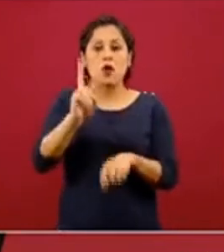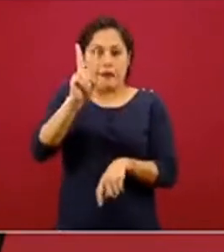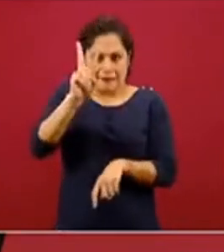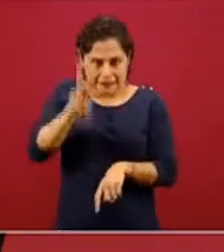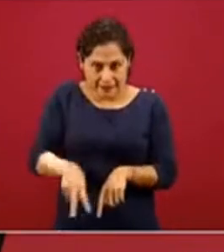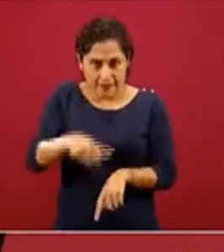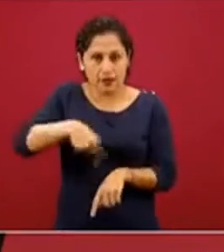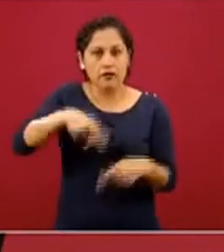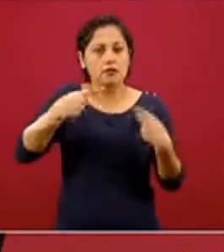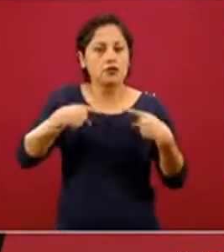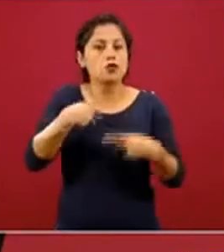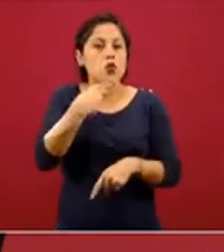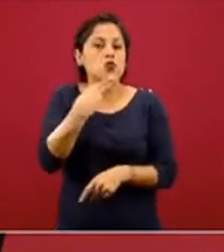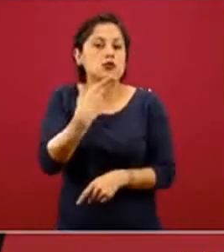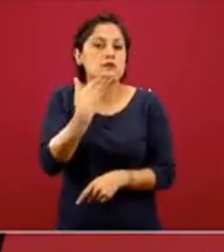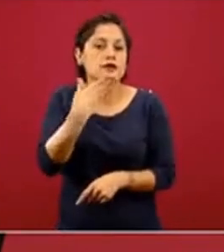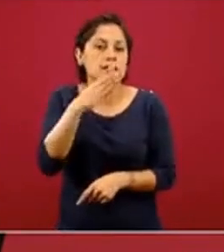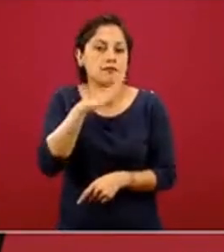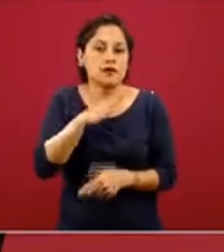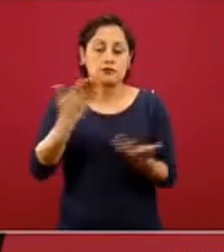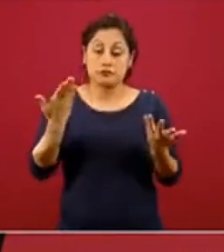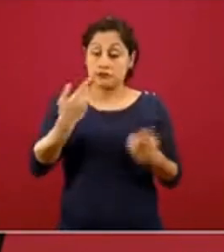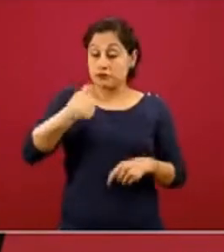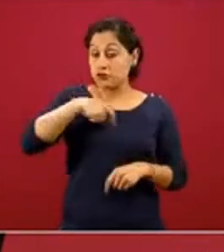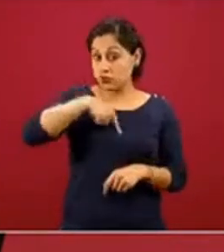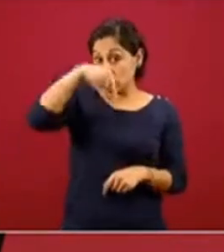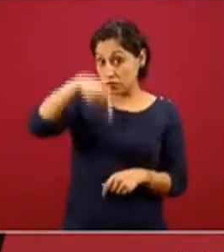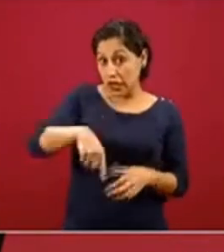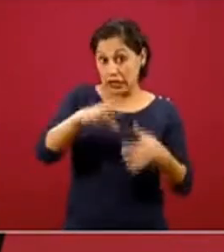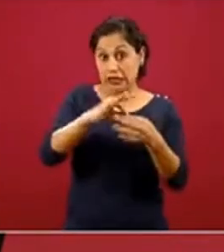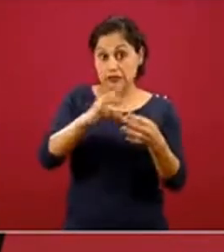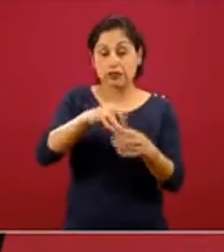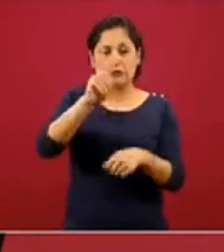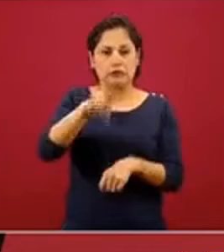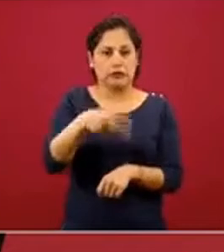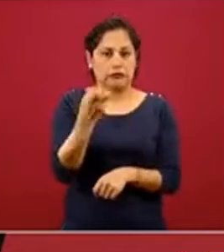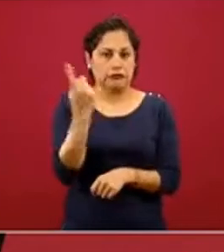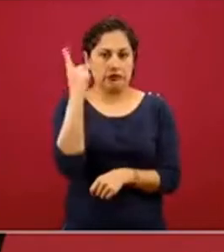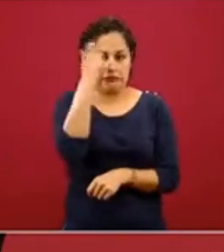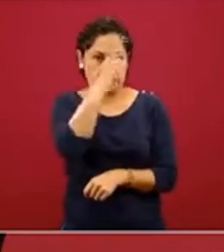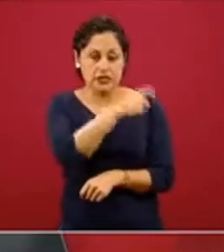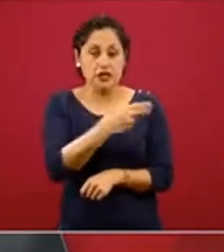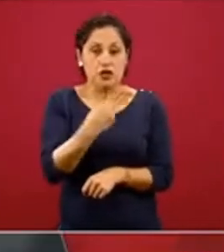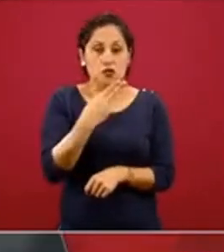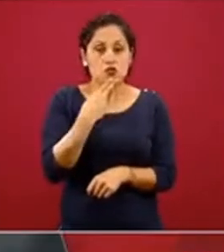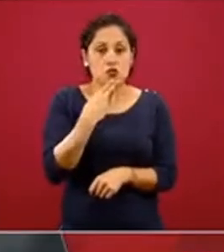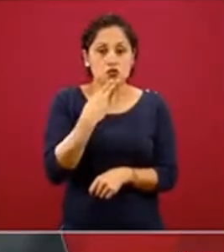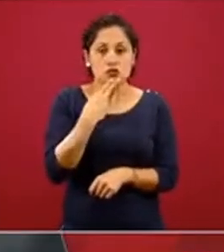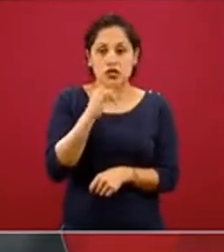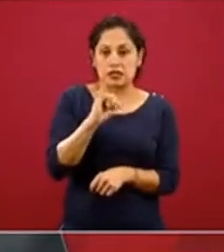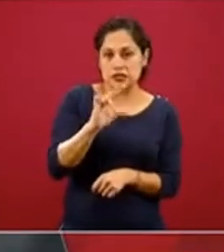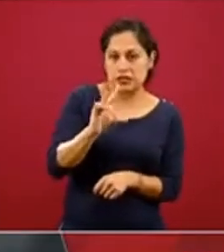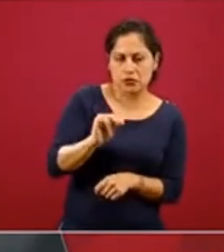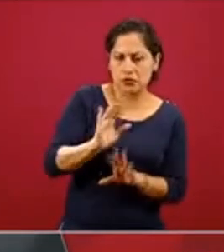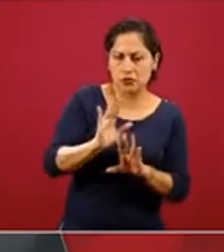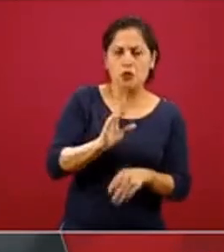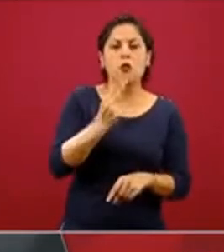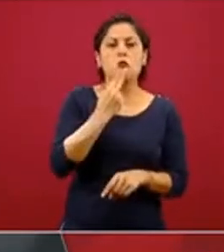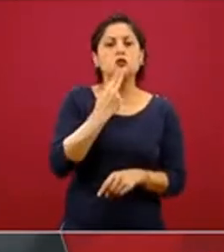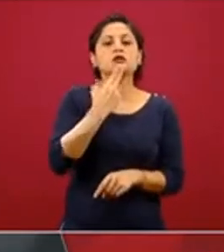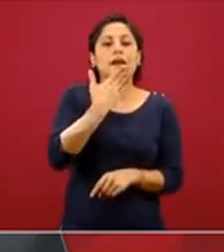hemos comentado es uno de los retos más grandes. Entonces, en suma, me parece una aportación valiosa, desde luego